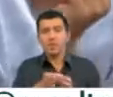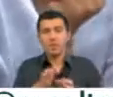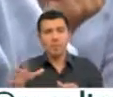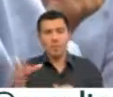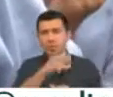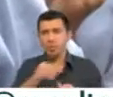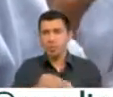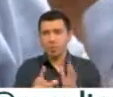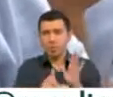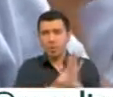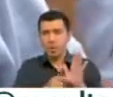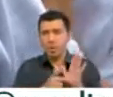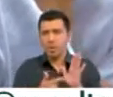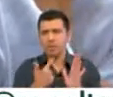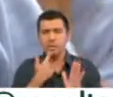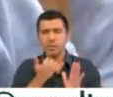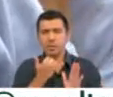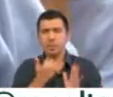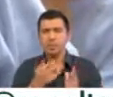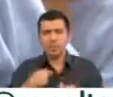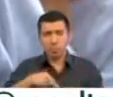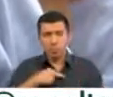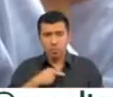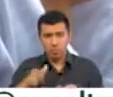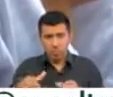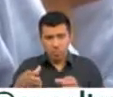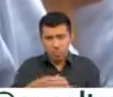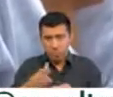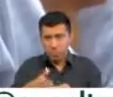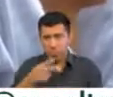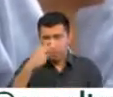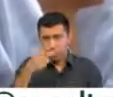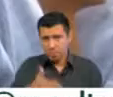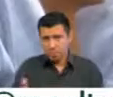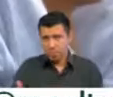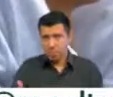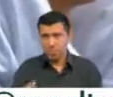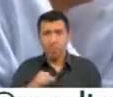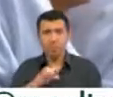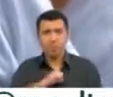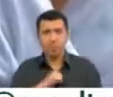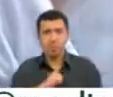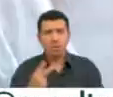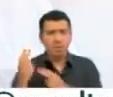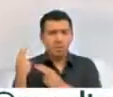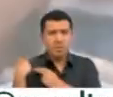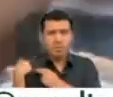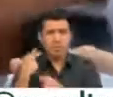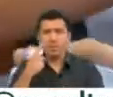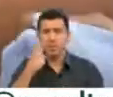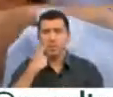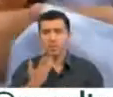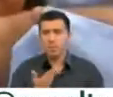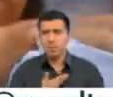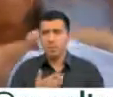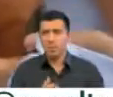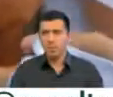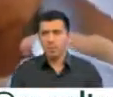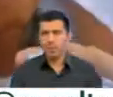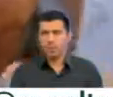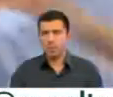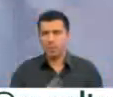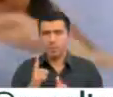las leyes que nuestra niñez tiene unos padres responsables que luchan por ellos. En primer lugar es